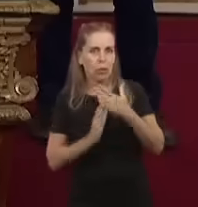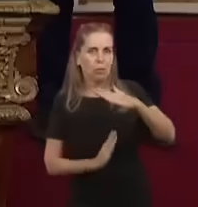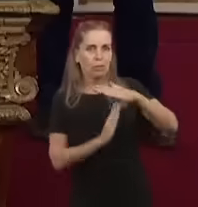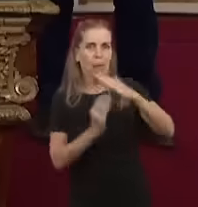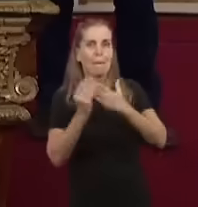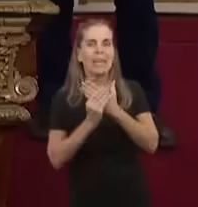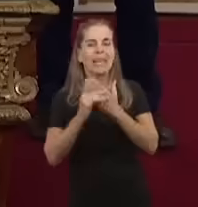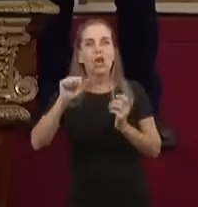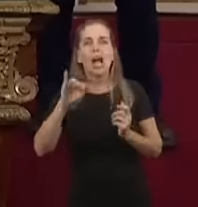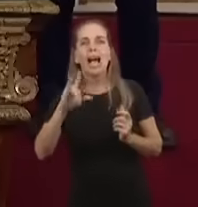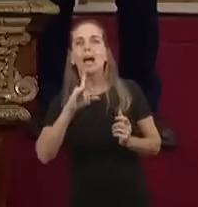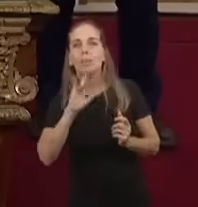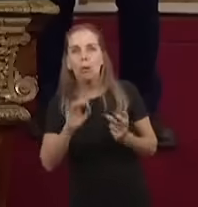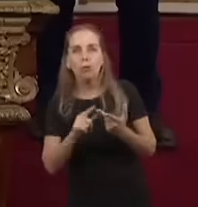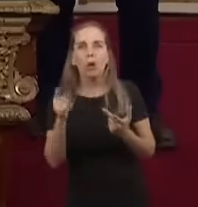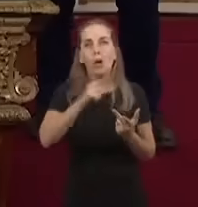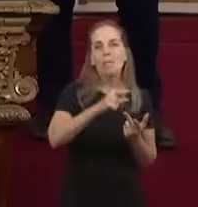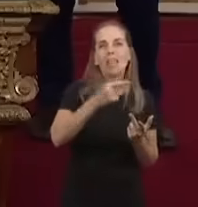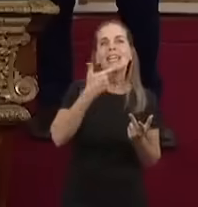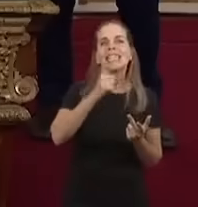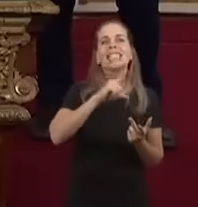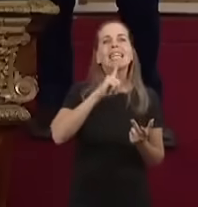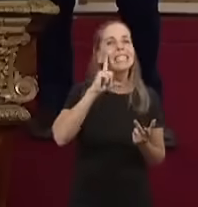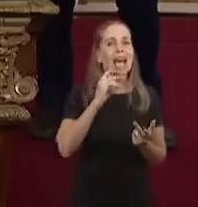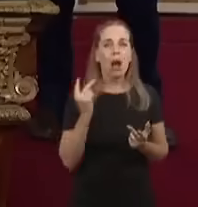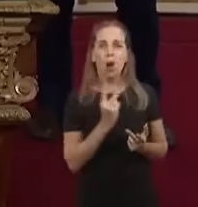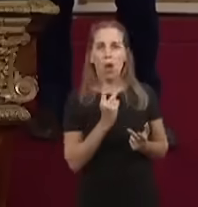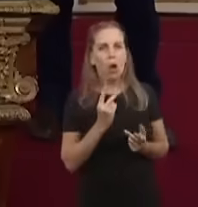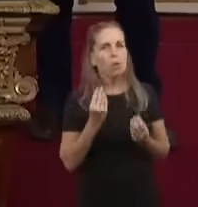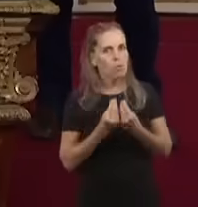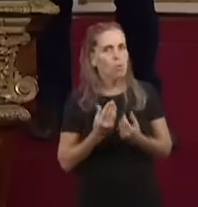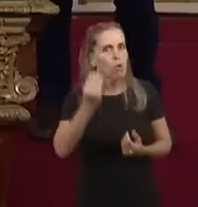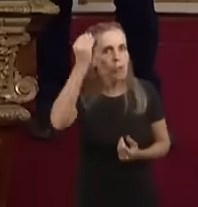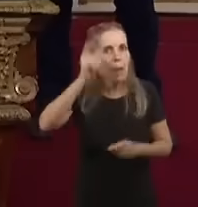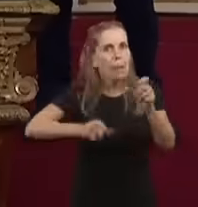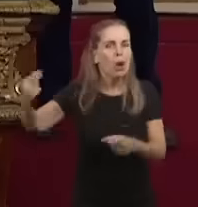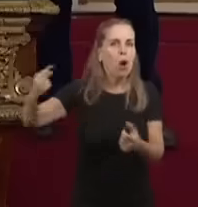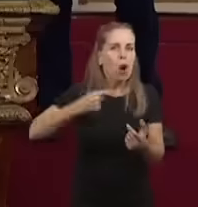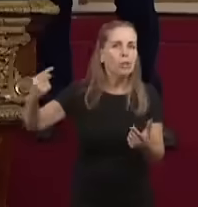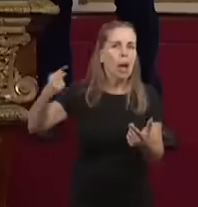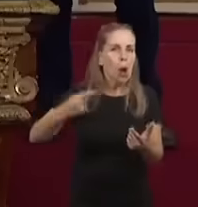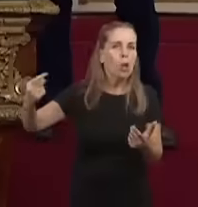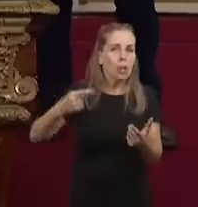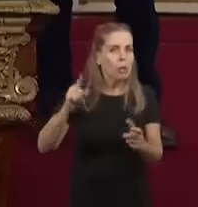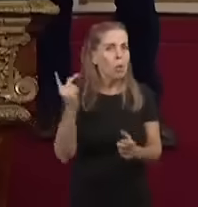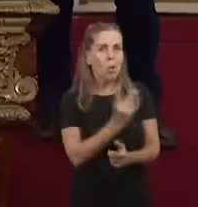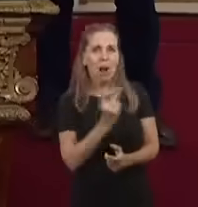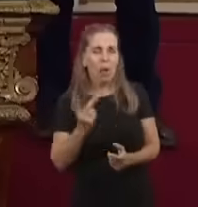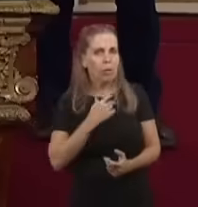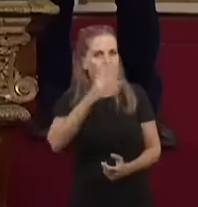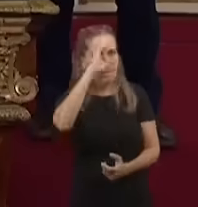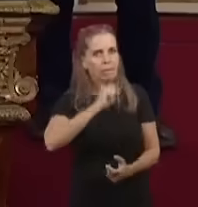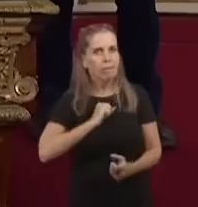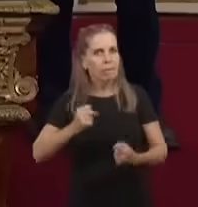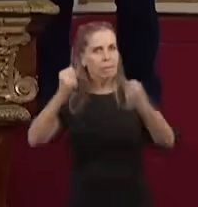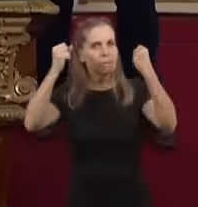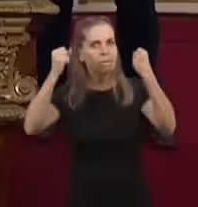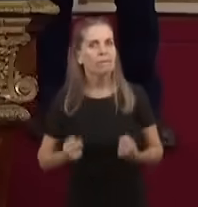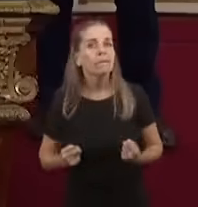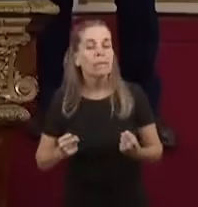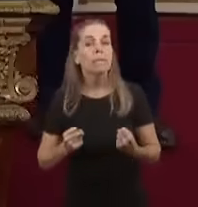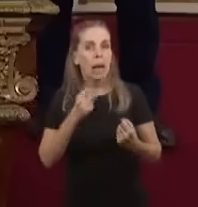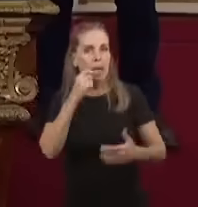caputo y Santiago bile que teniendo todo en contra decidieron poner el pecho para intentar sacar este país adelante motivados